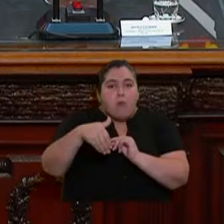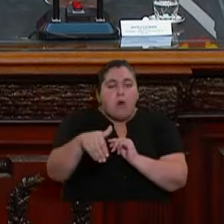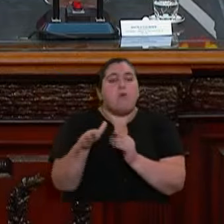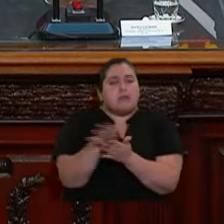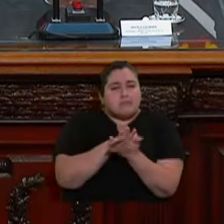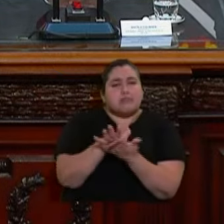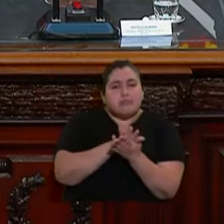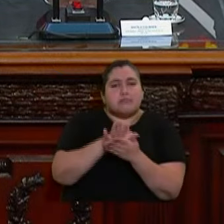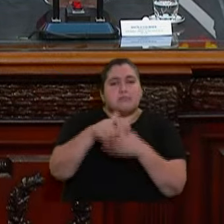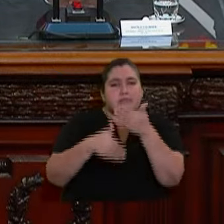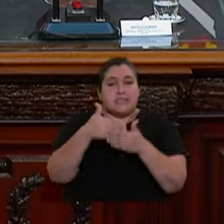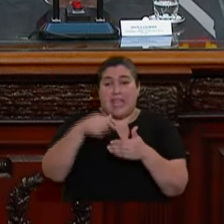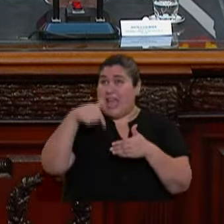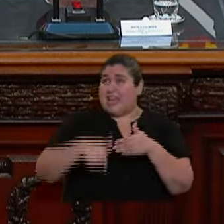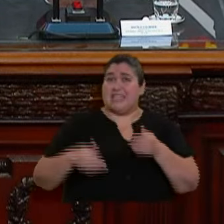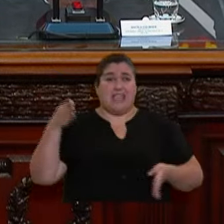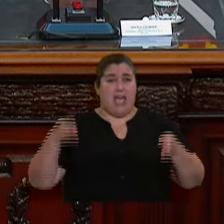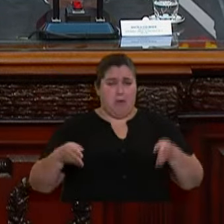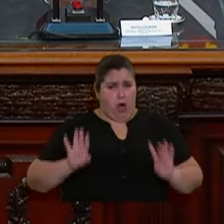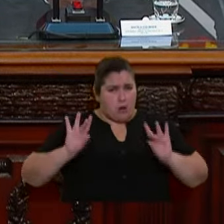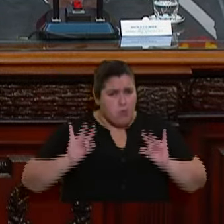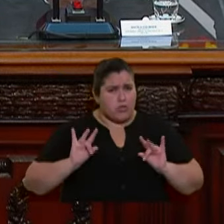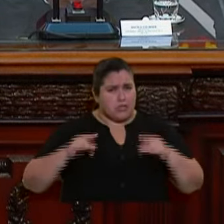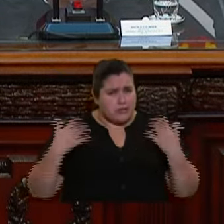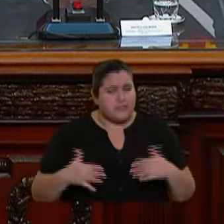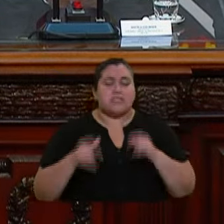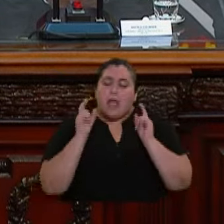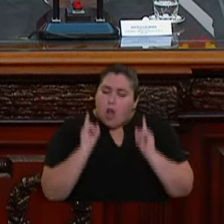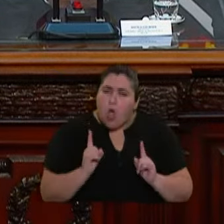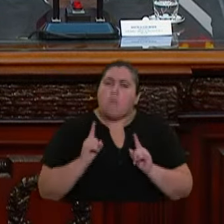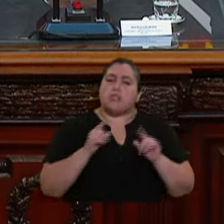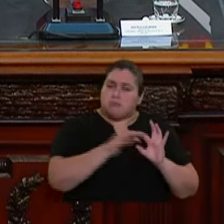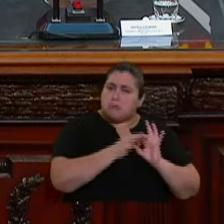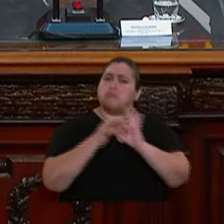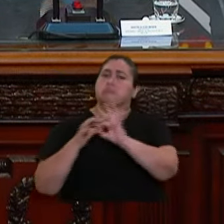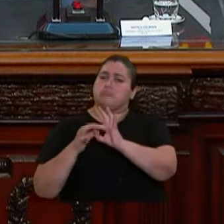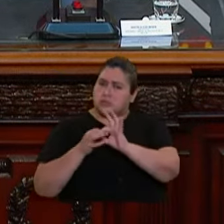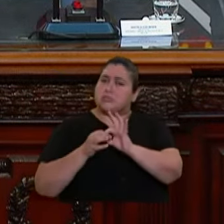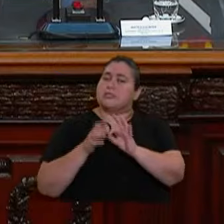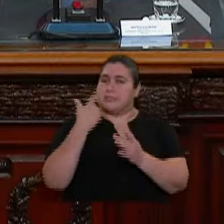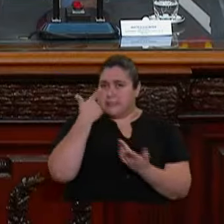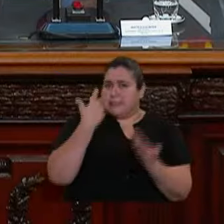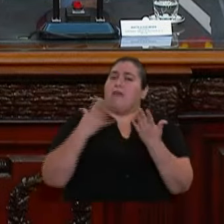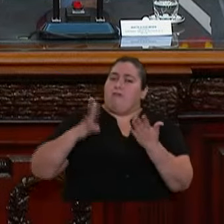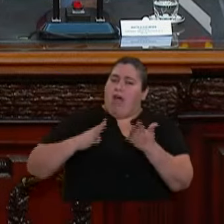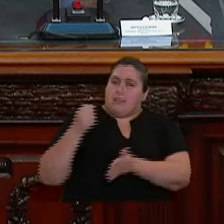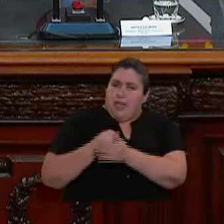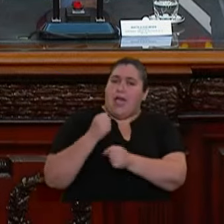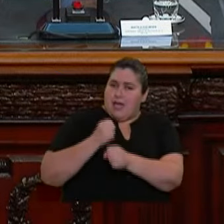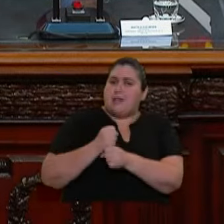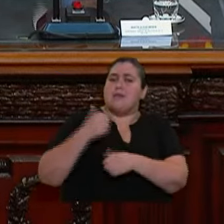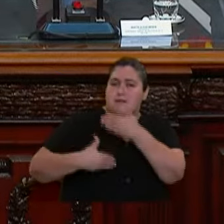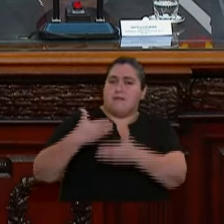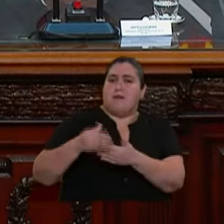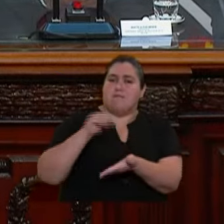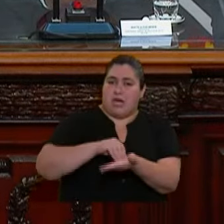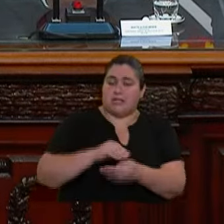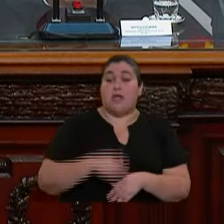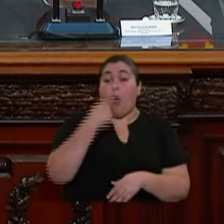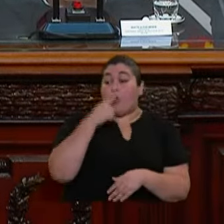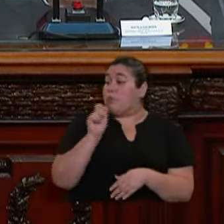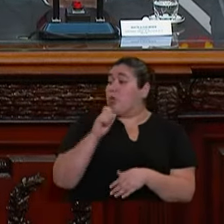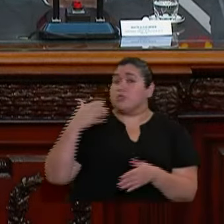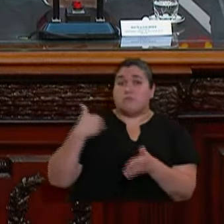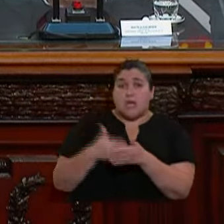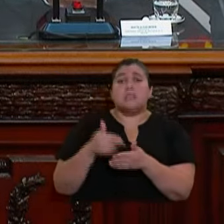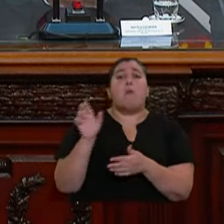solo factible en una crisis de confianza furiosa, la misma está en línea con el promedio histórico. Por ello, en el último mes se ha